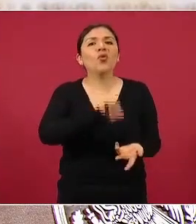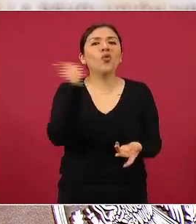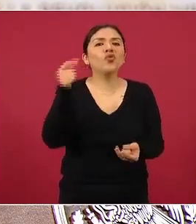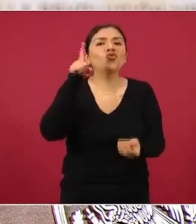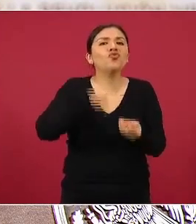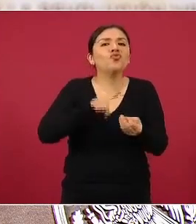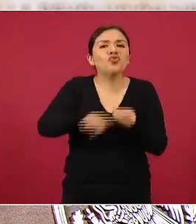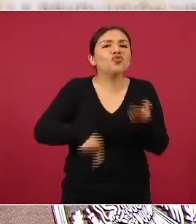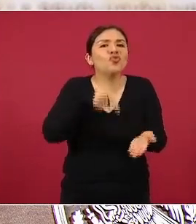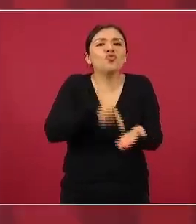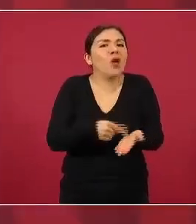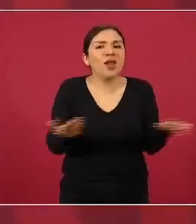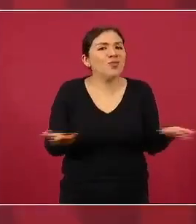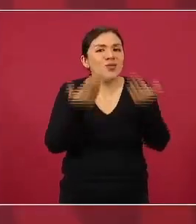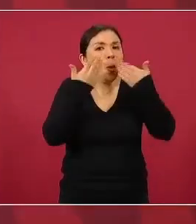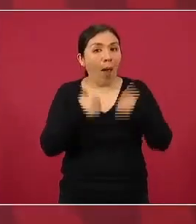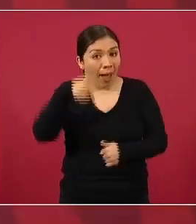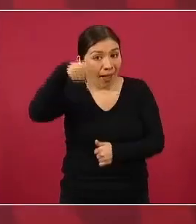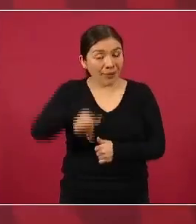en otras partes.